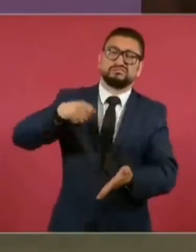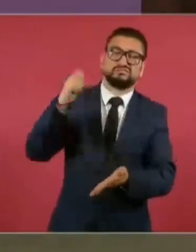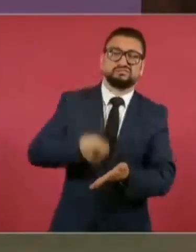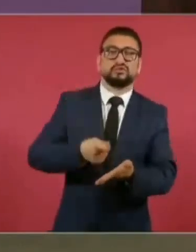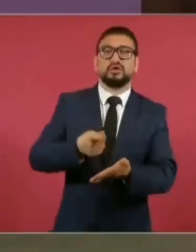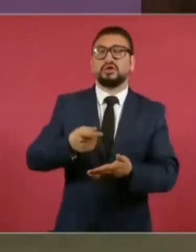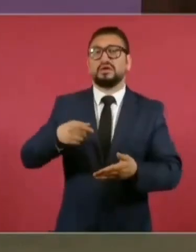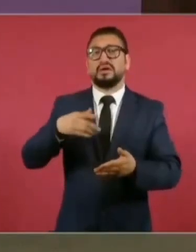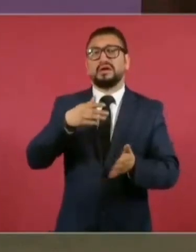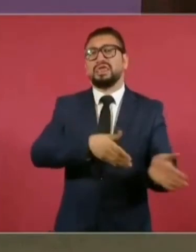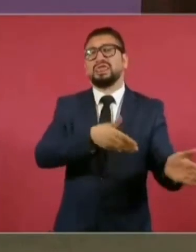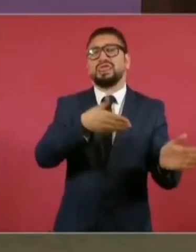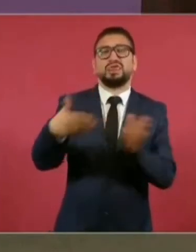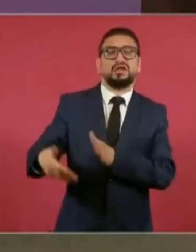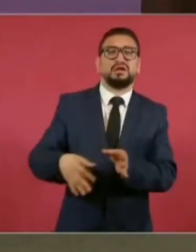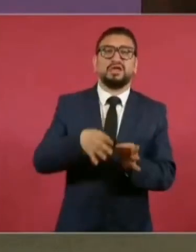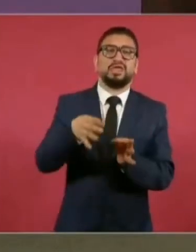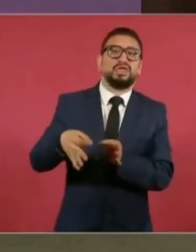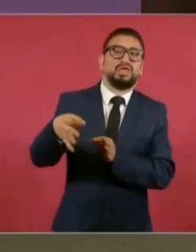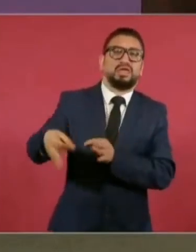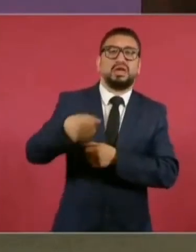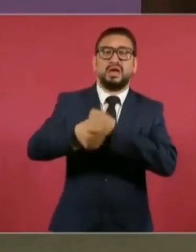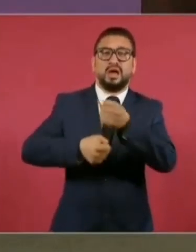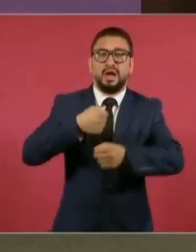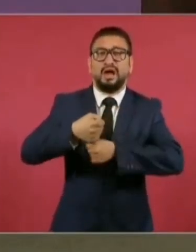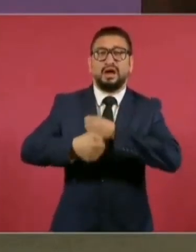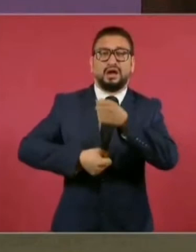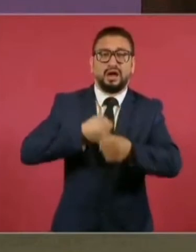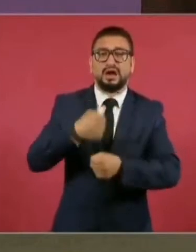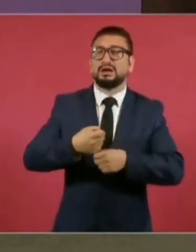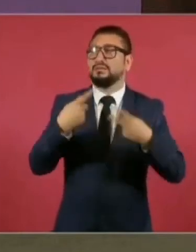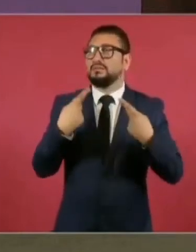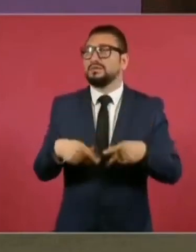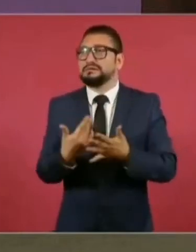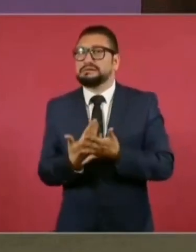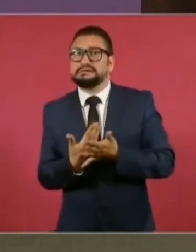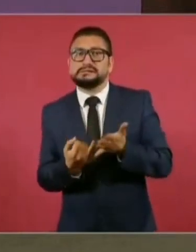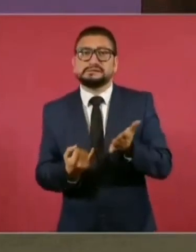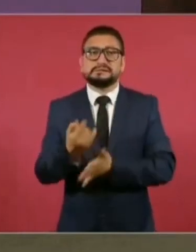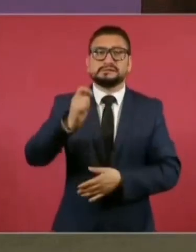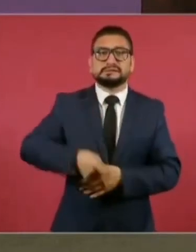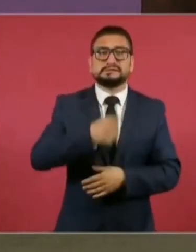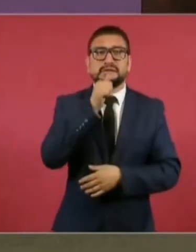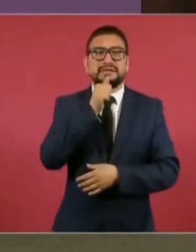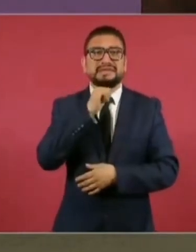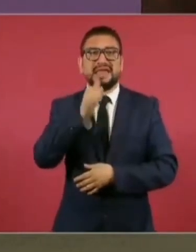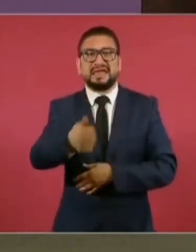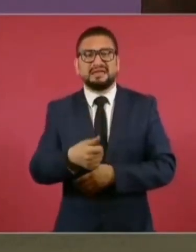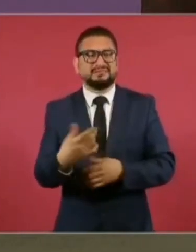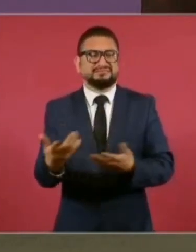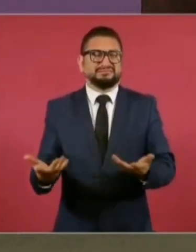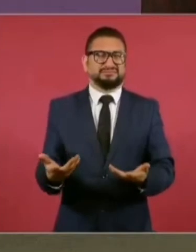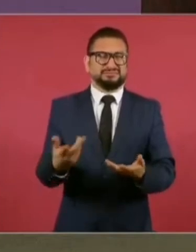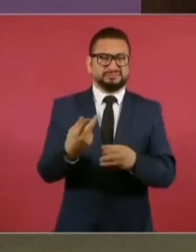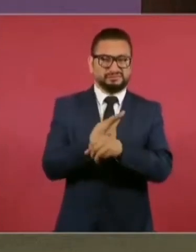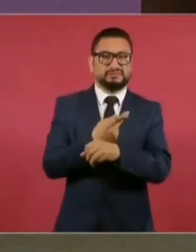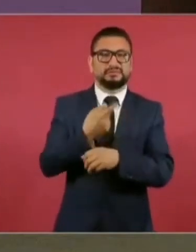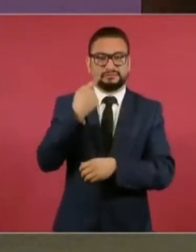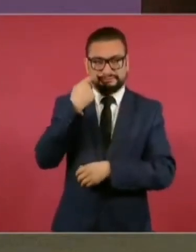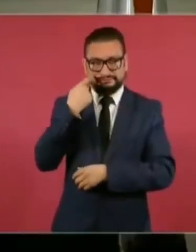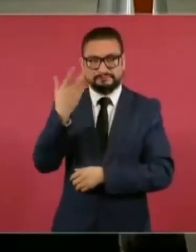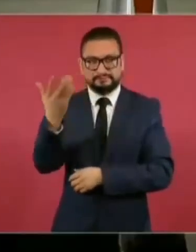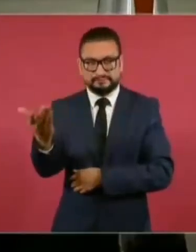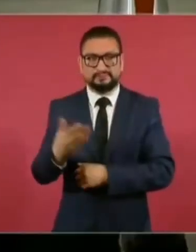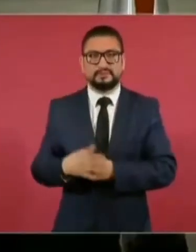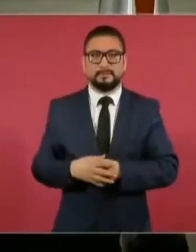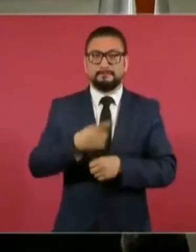pasan años y años y la gente no recibe una sentencia. Entonces, aquí vamos con